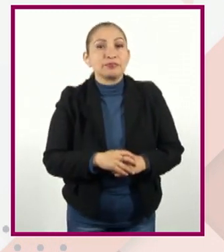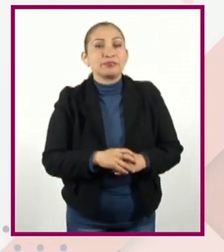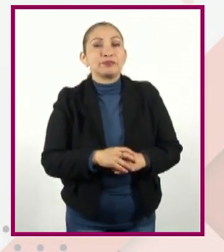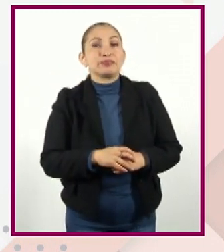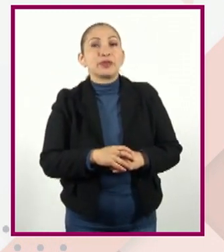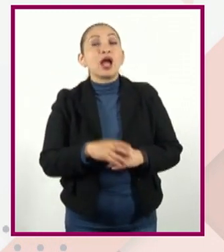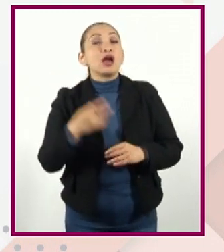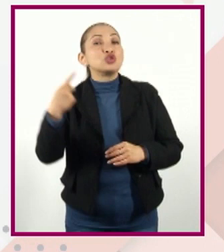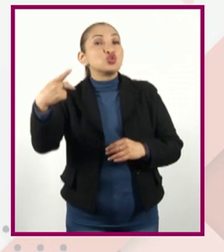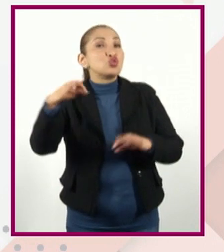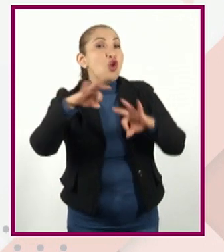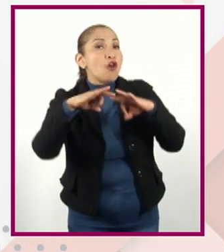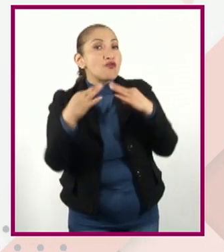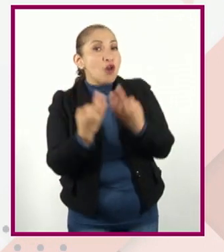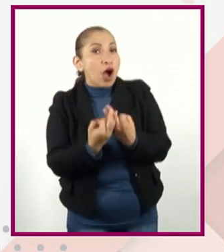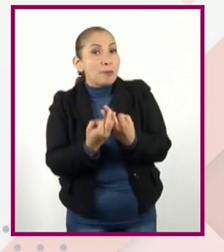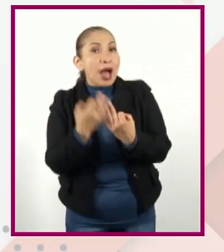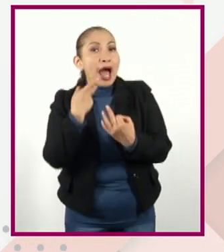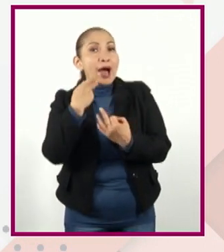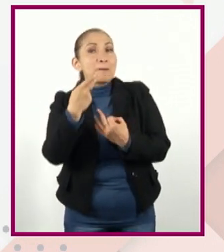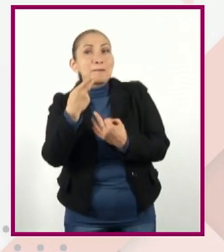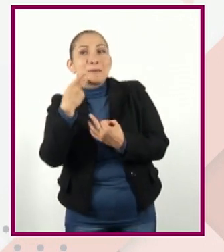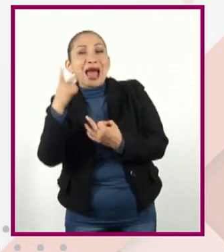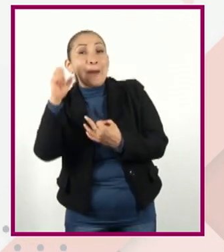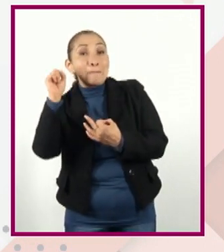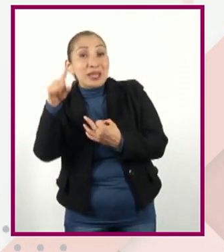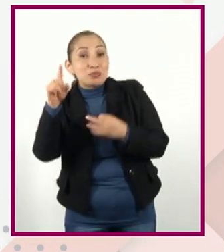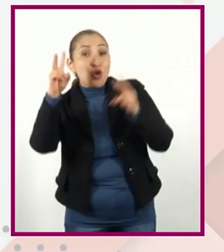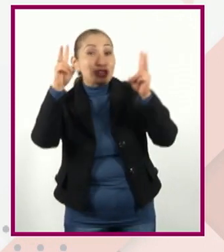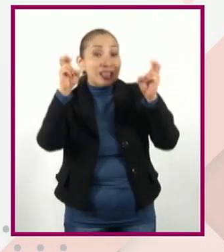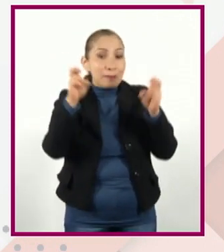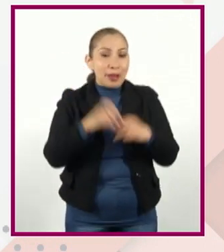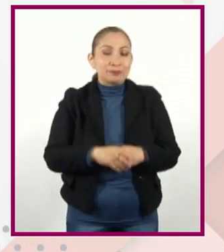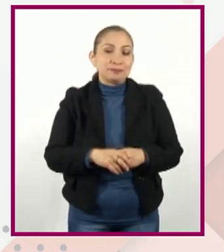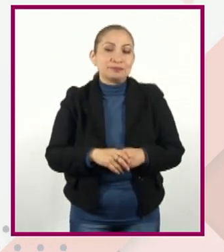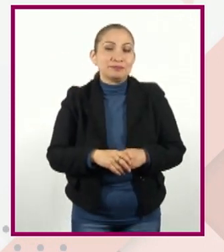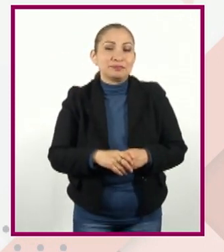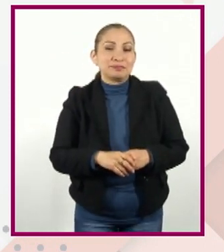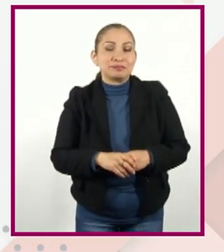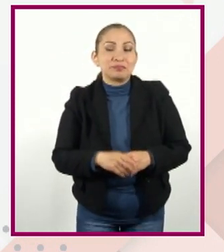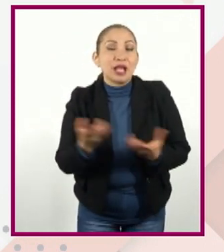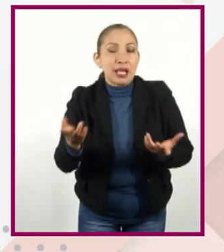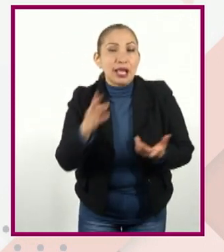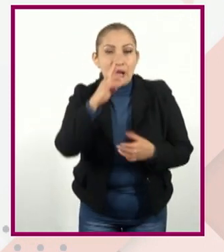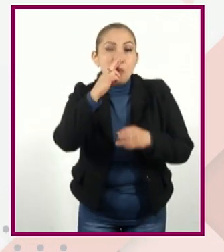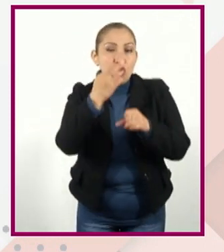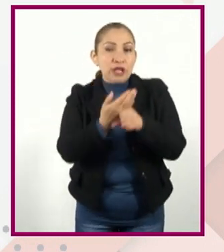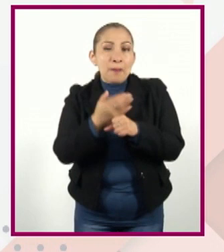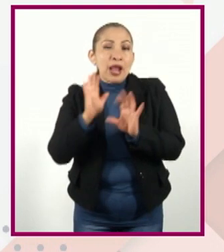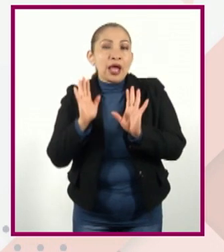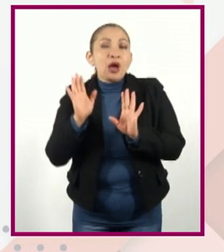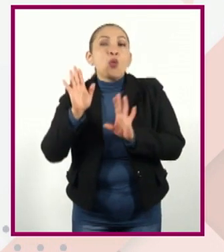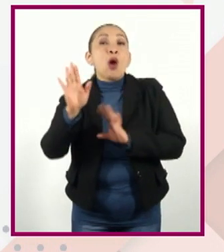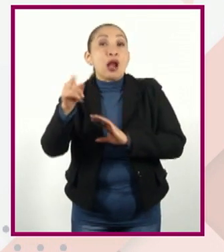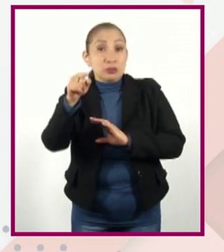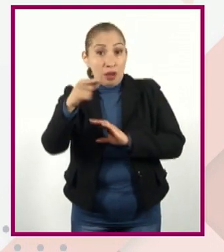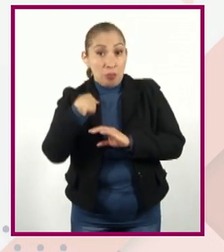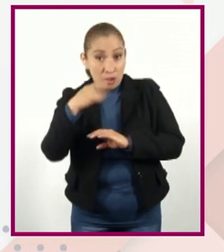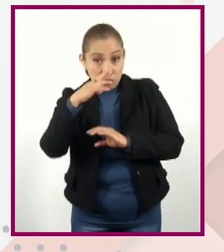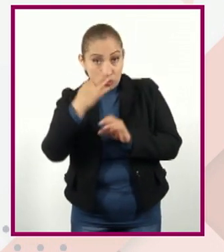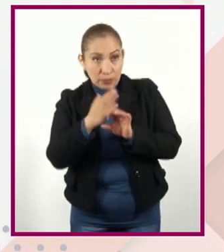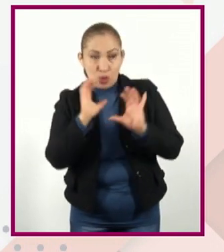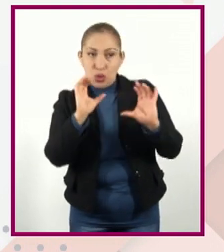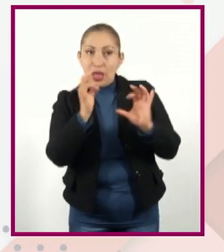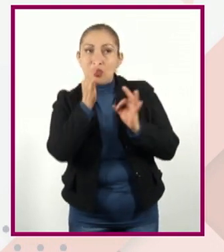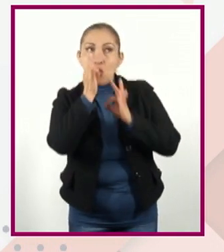la forma en la que se está abordando el mismo hecho y qué nivel de responsabilidad está adquiriendo el medio